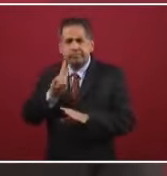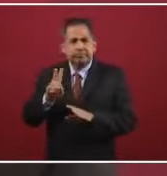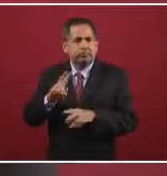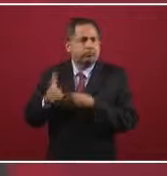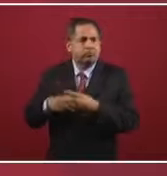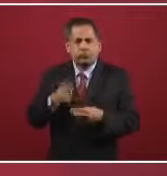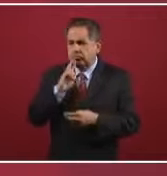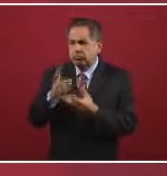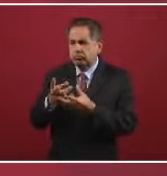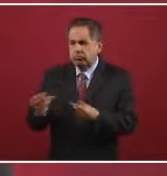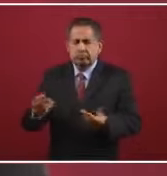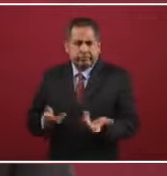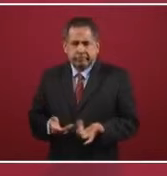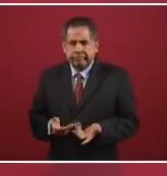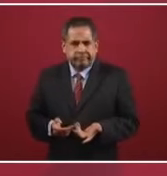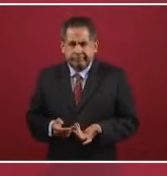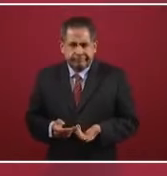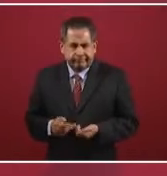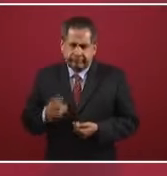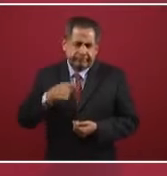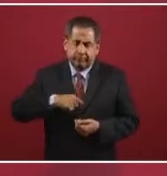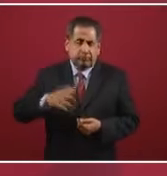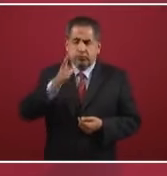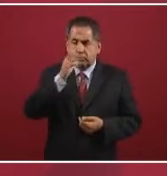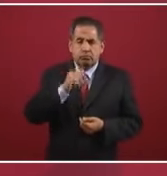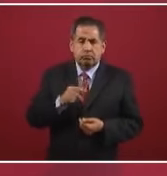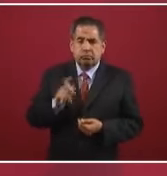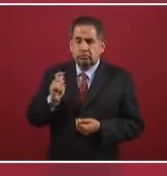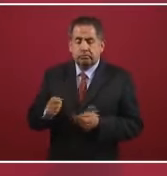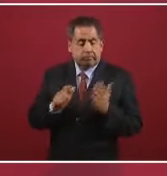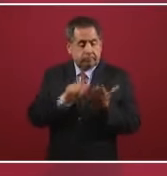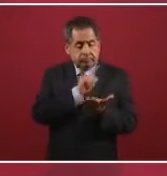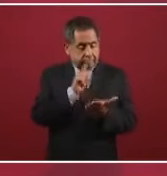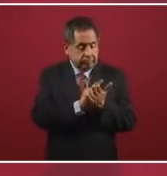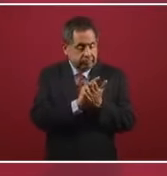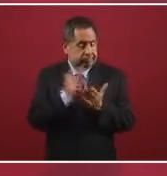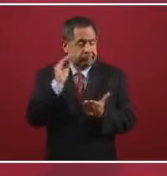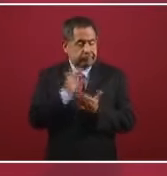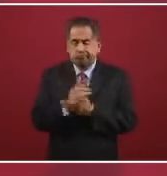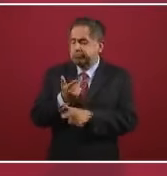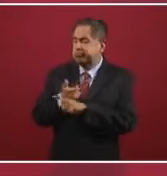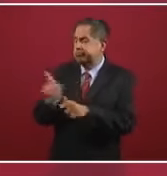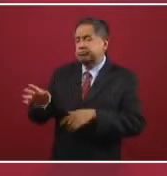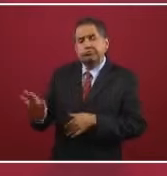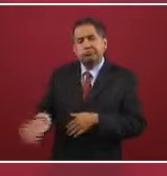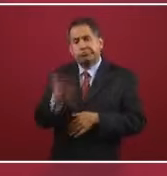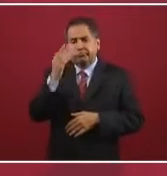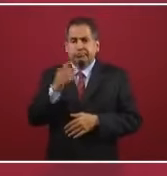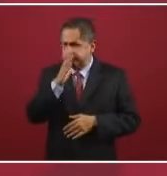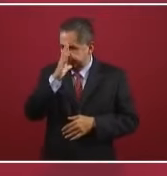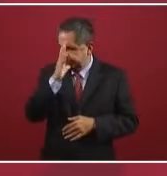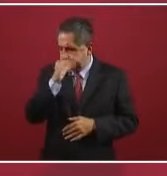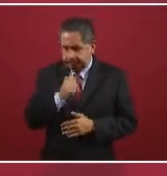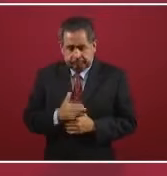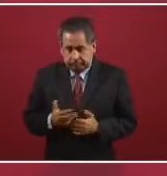solución, pero la solución no puede ser violentar todas las leyes mexicanas. Entonces,